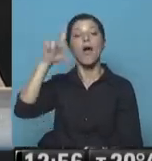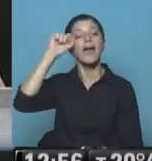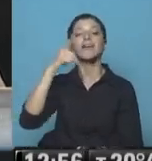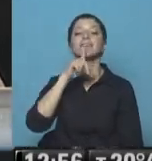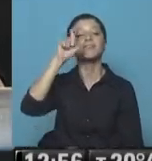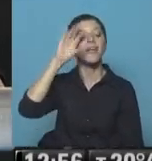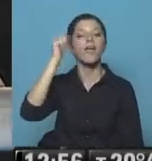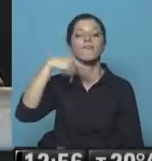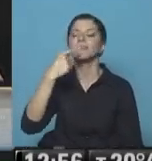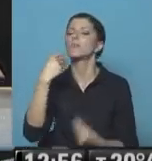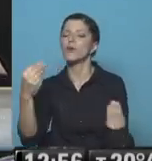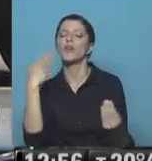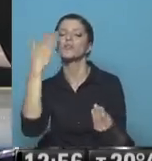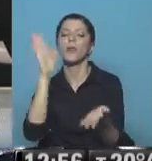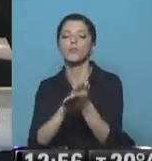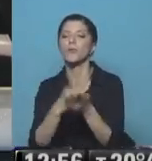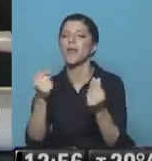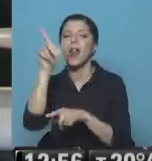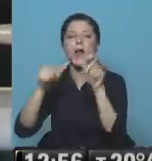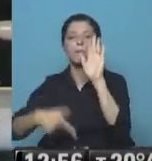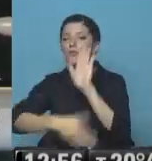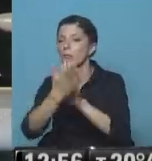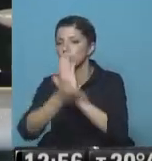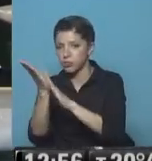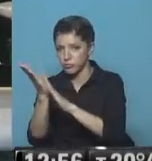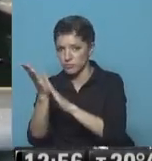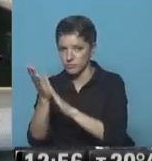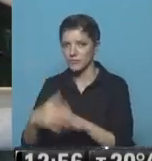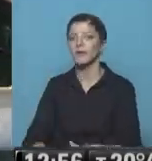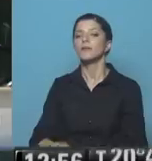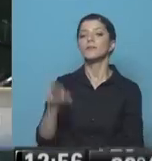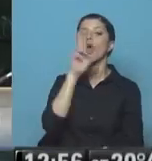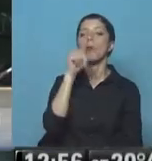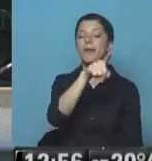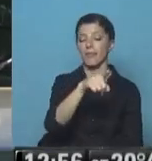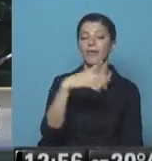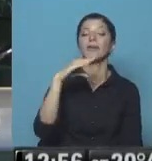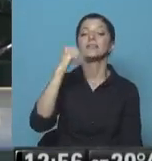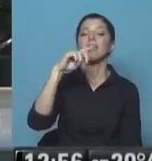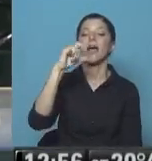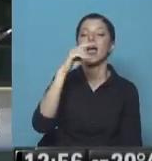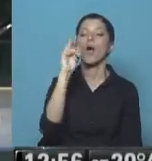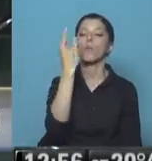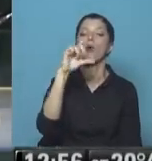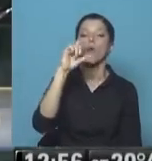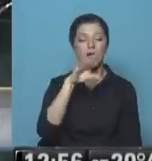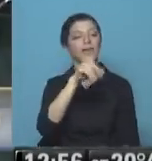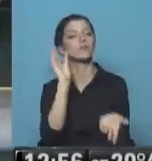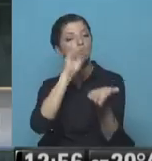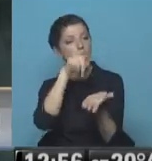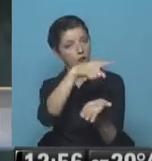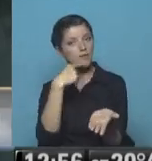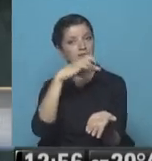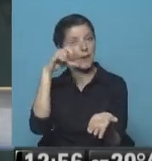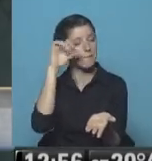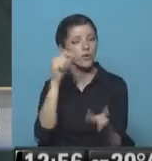habla del por qué se escapa a la gente de su país de origen? José María de Chacabuco quería sumarse a las palabras de Pedro Brigger: ¿por qué el mundo funciona